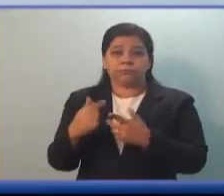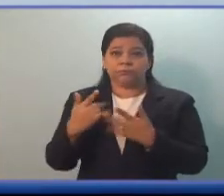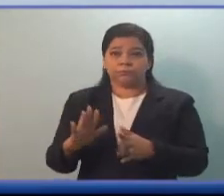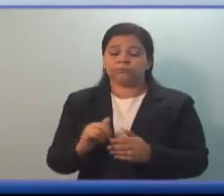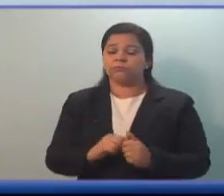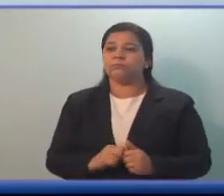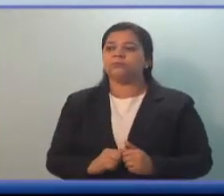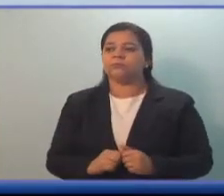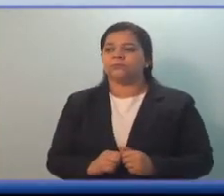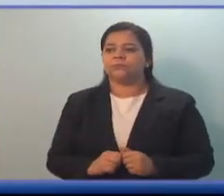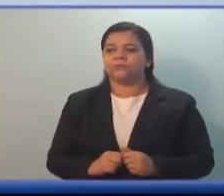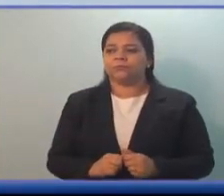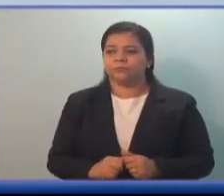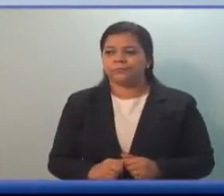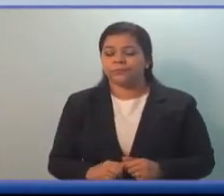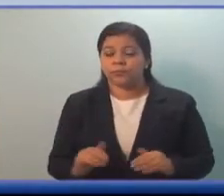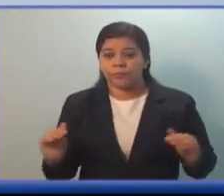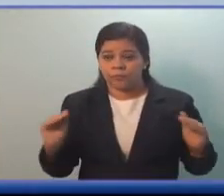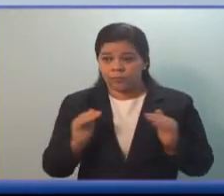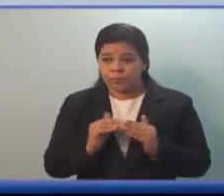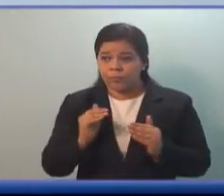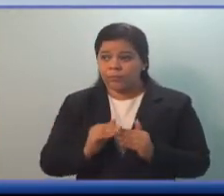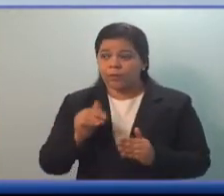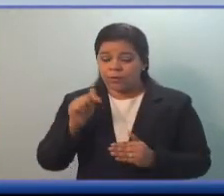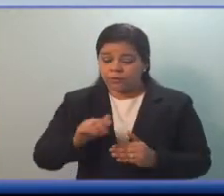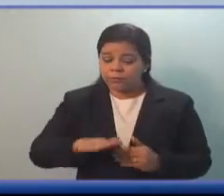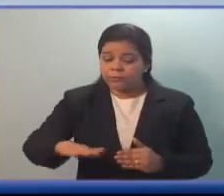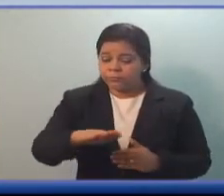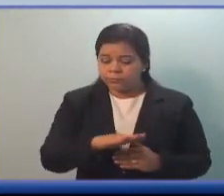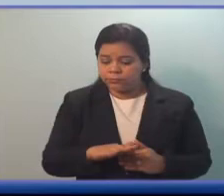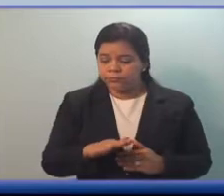Derecho. Y en esa línea, con la